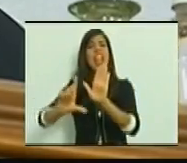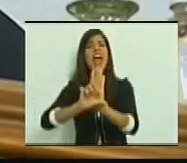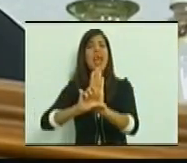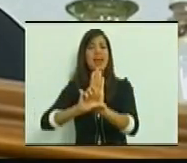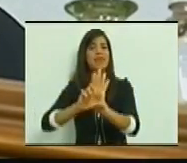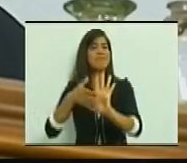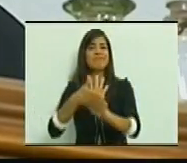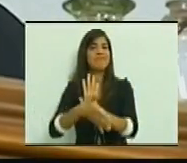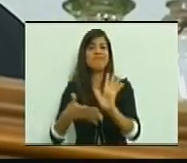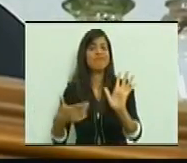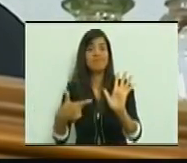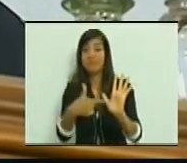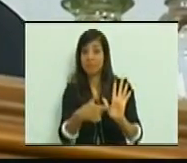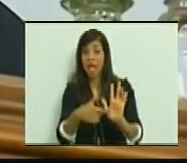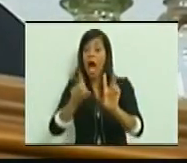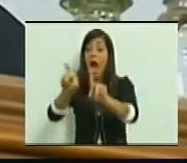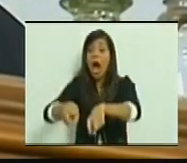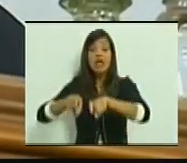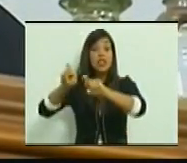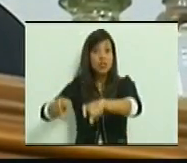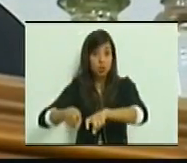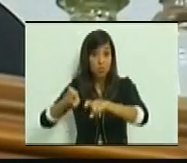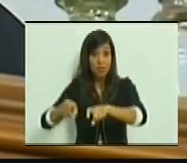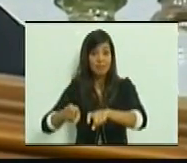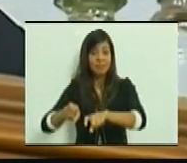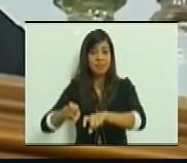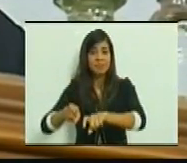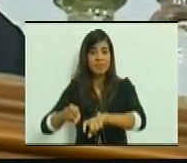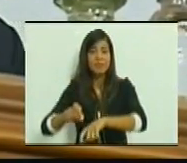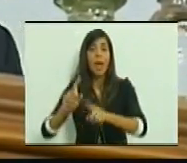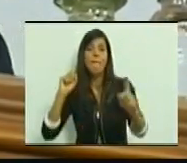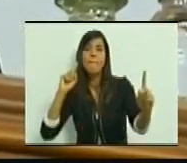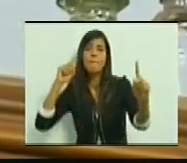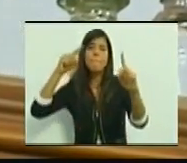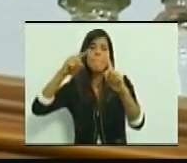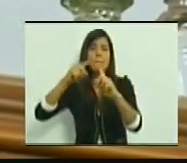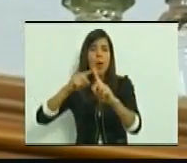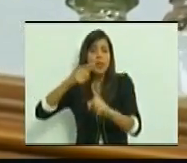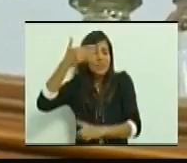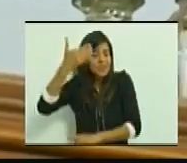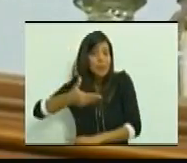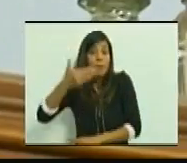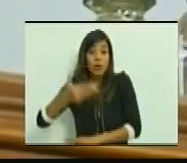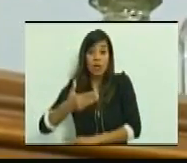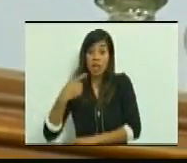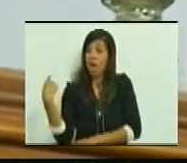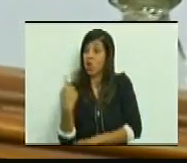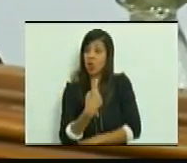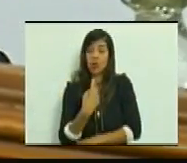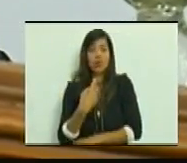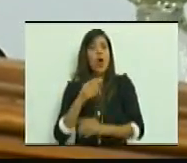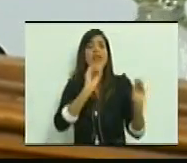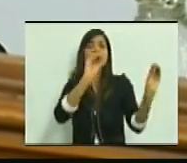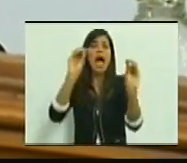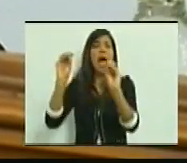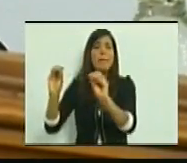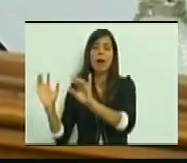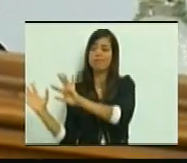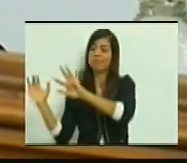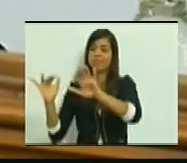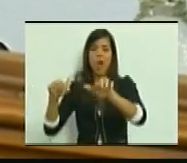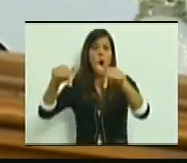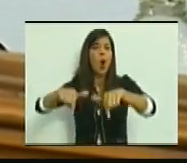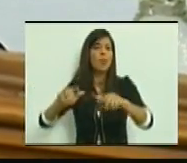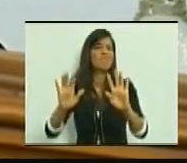el conglomerado AgroSur. Uno de los objetivos estratégicos para los cuales fue convocada esta